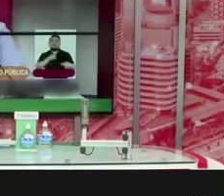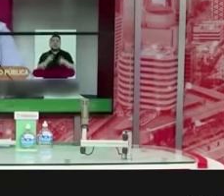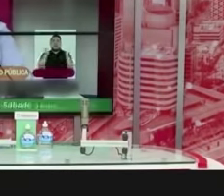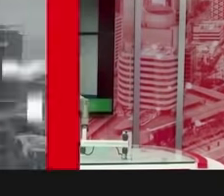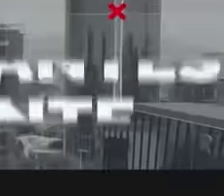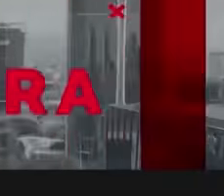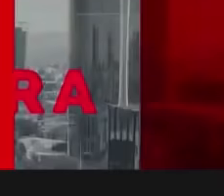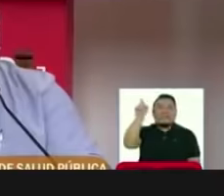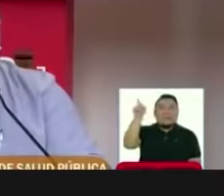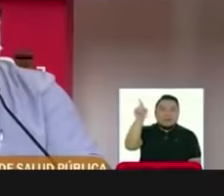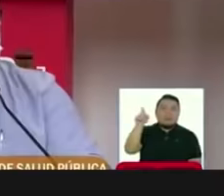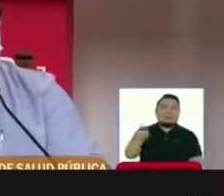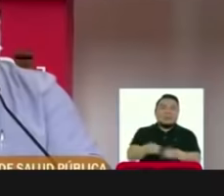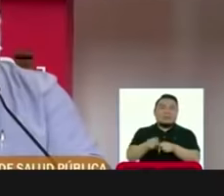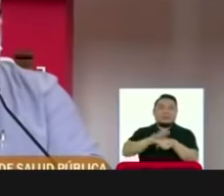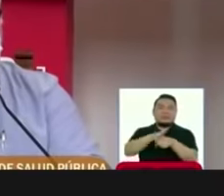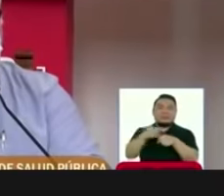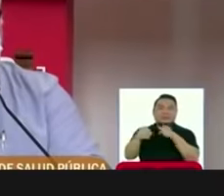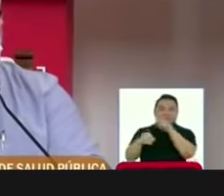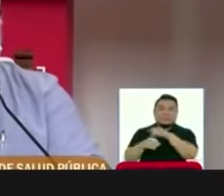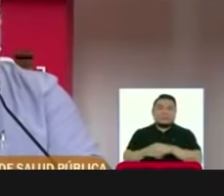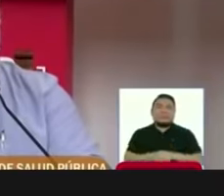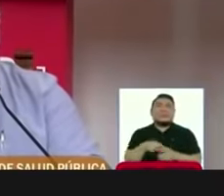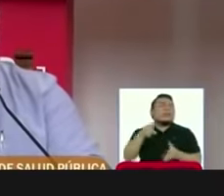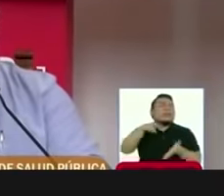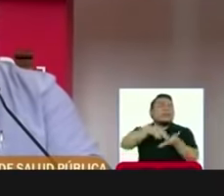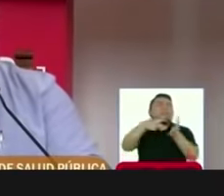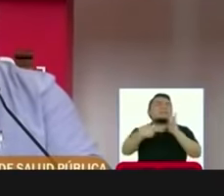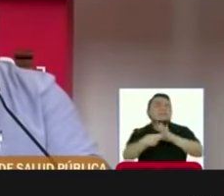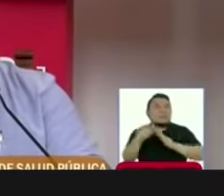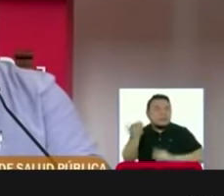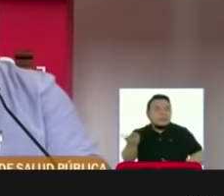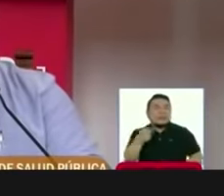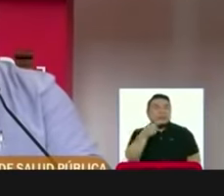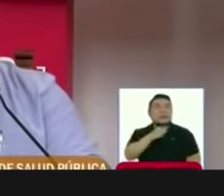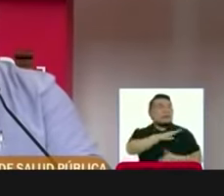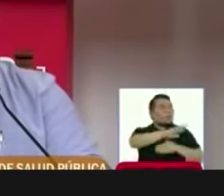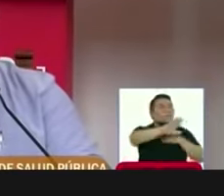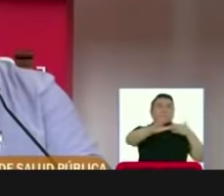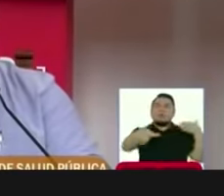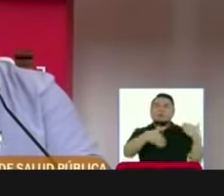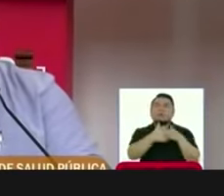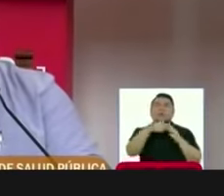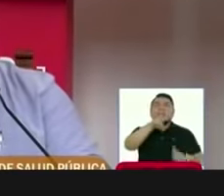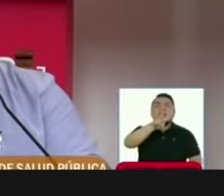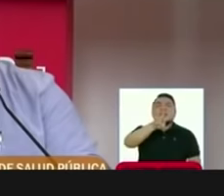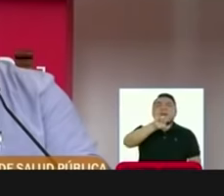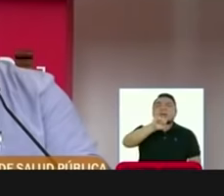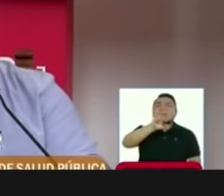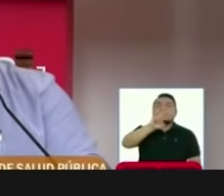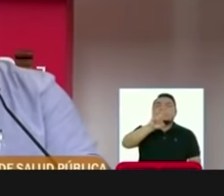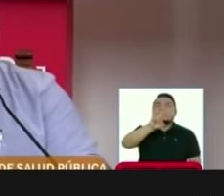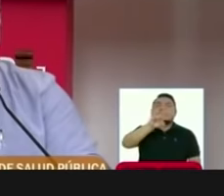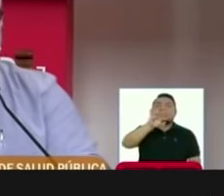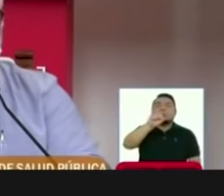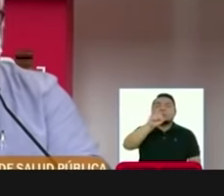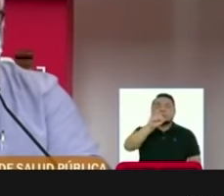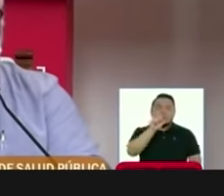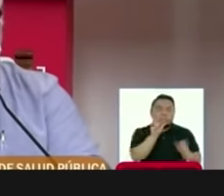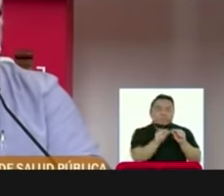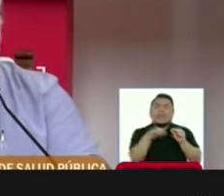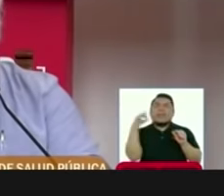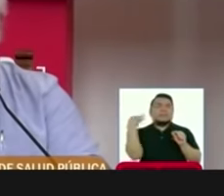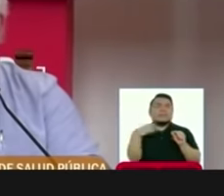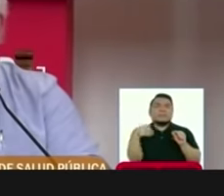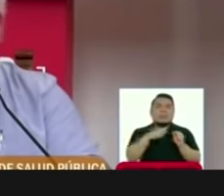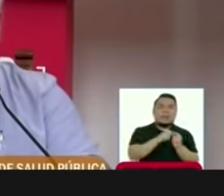viceministro. Todos los virus sufren mutaciones durante las epidemias. Los virus van cambiando, van adaptándose. Igual se